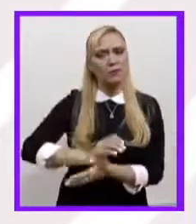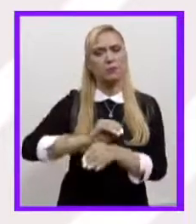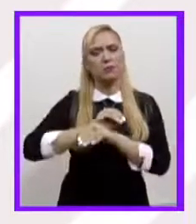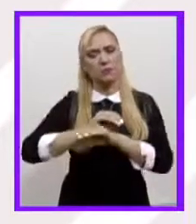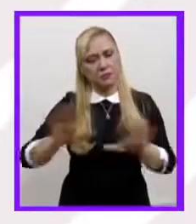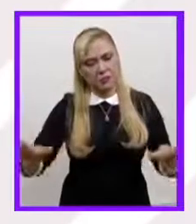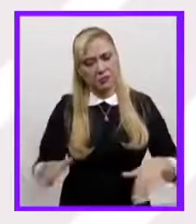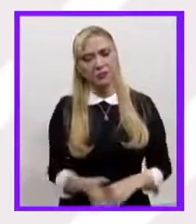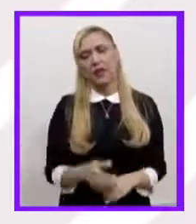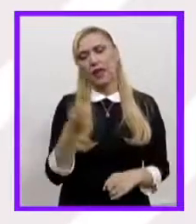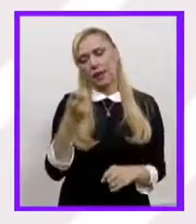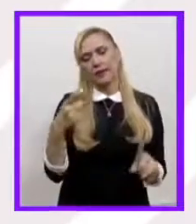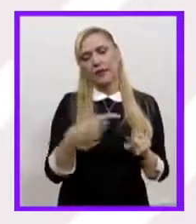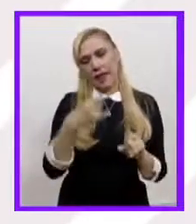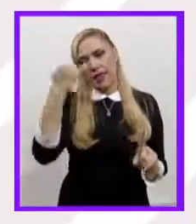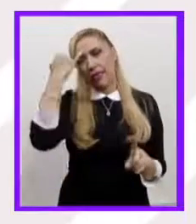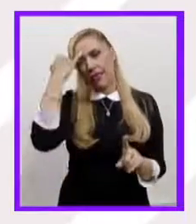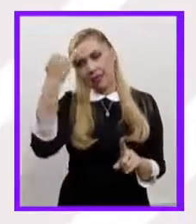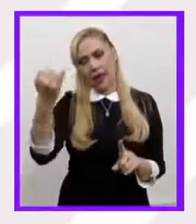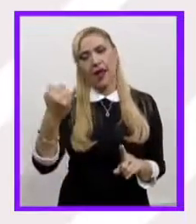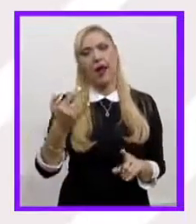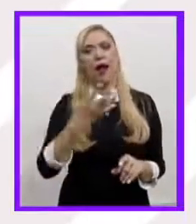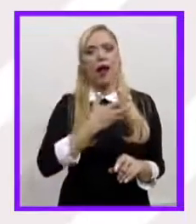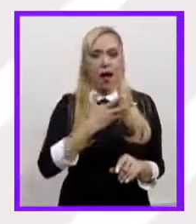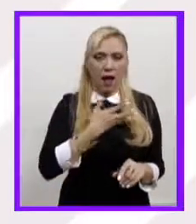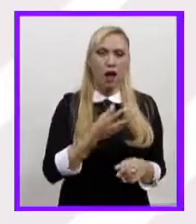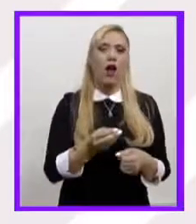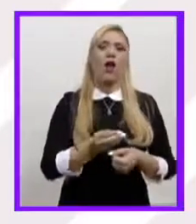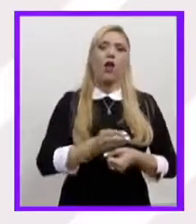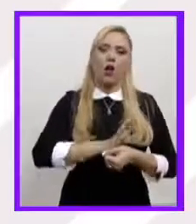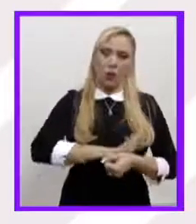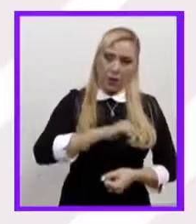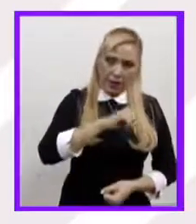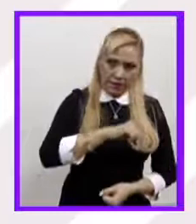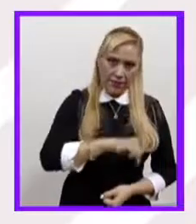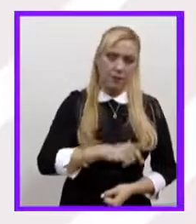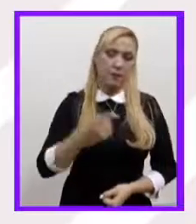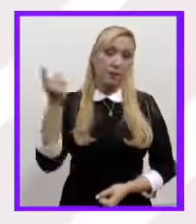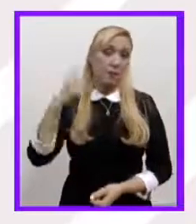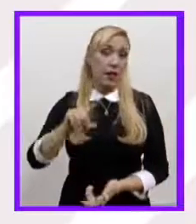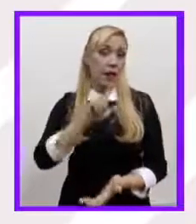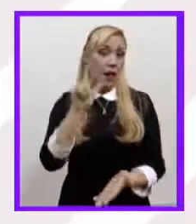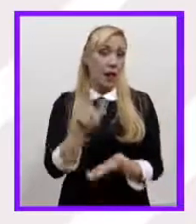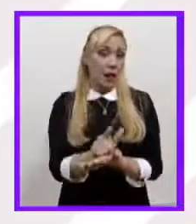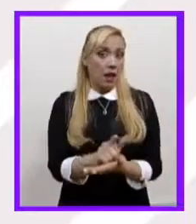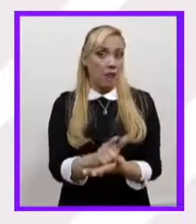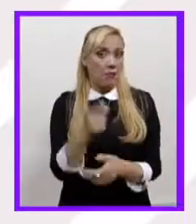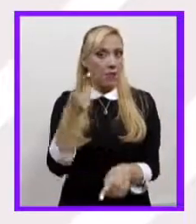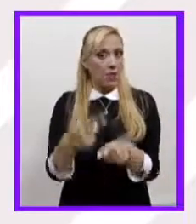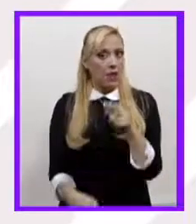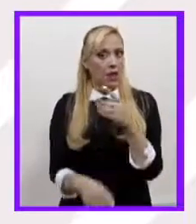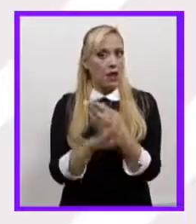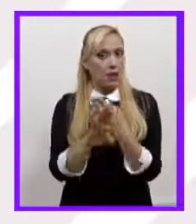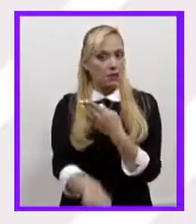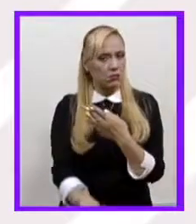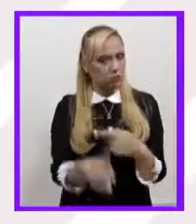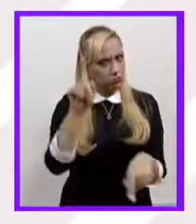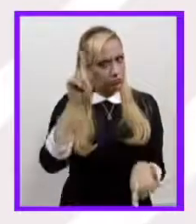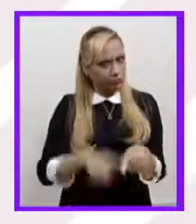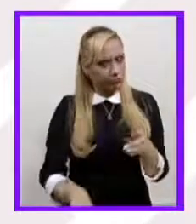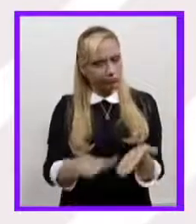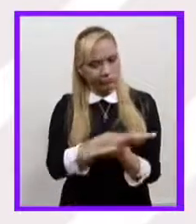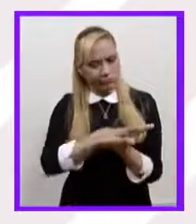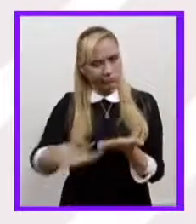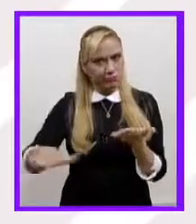público, y esa es justo la idea, ¿no? Obviamente existe un COPRED que tiene como mandato de ley específico prevenir y eliminar la discriminación,